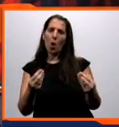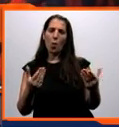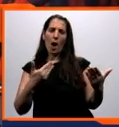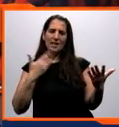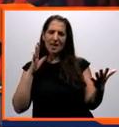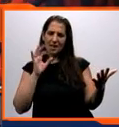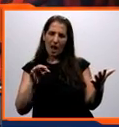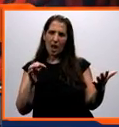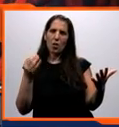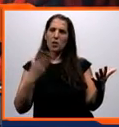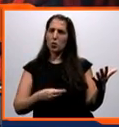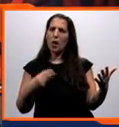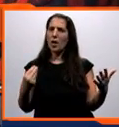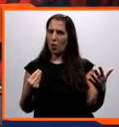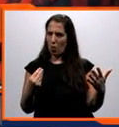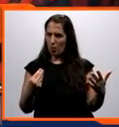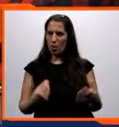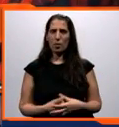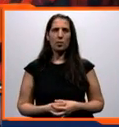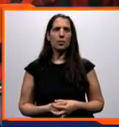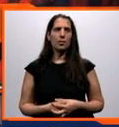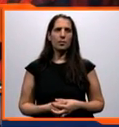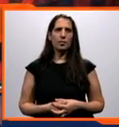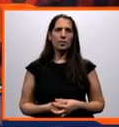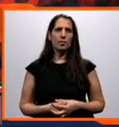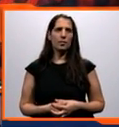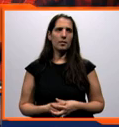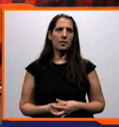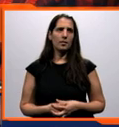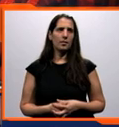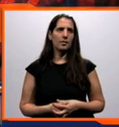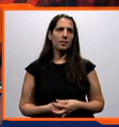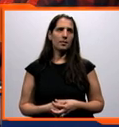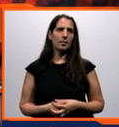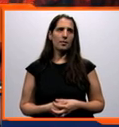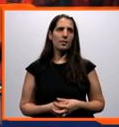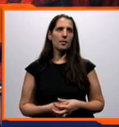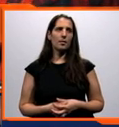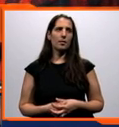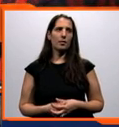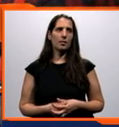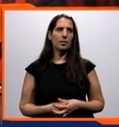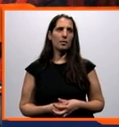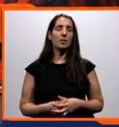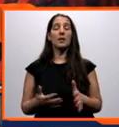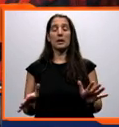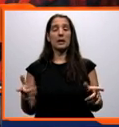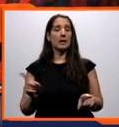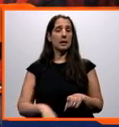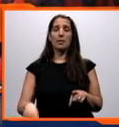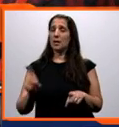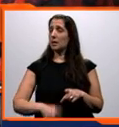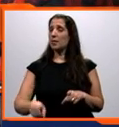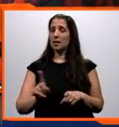eh hace todo de primera eh Y permanentemente